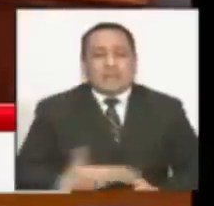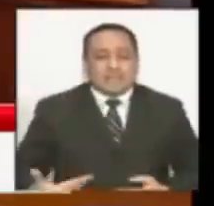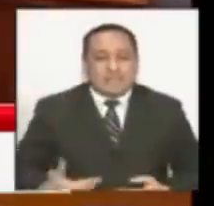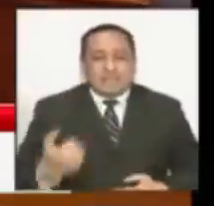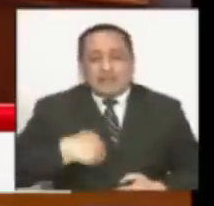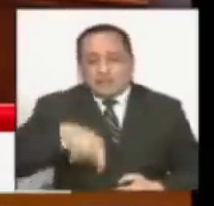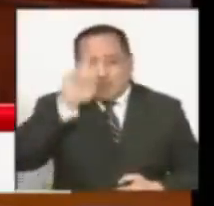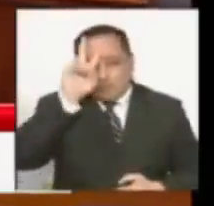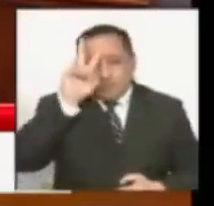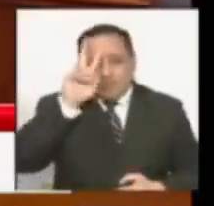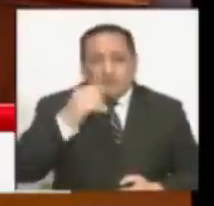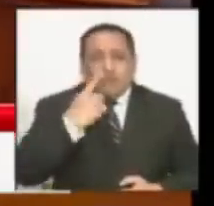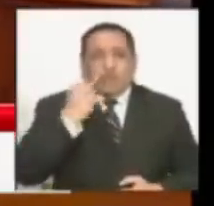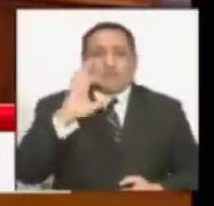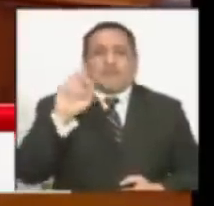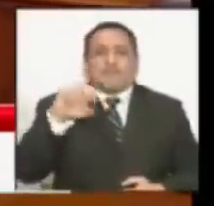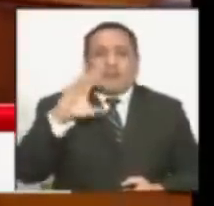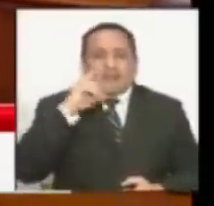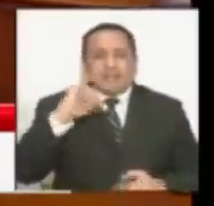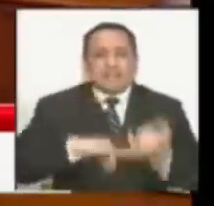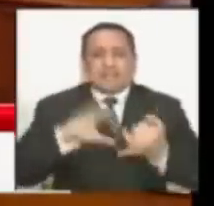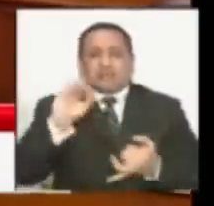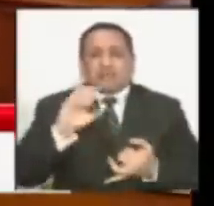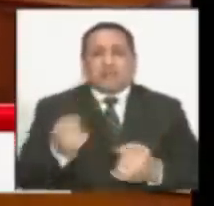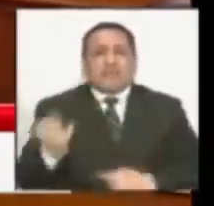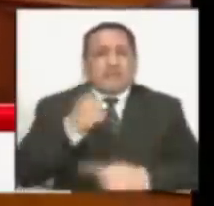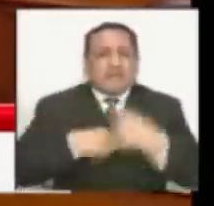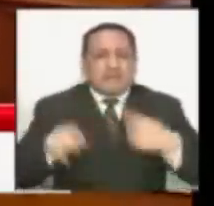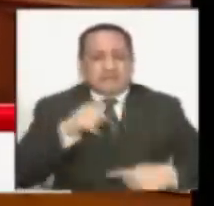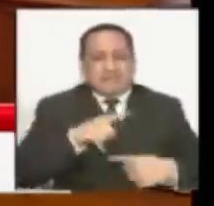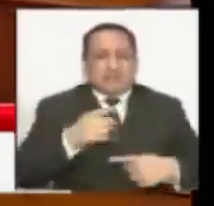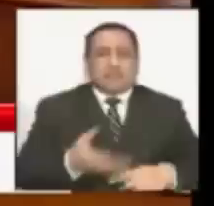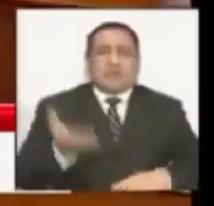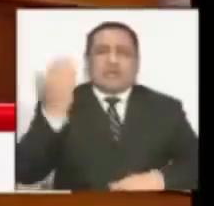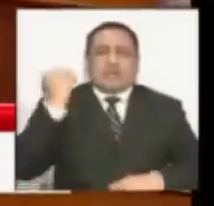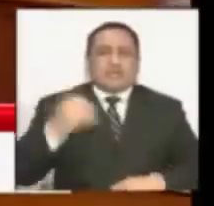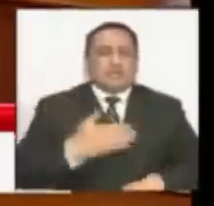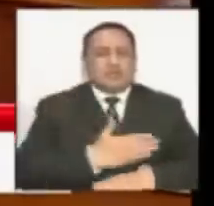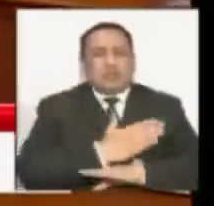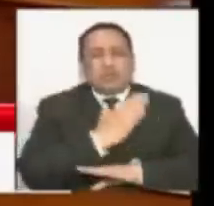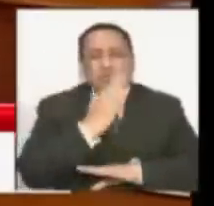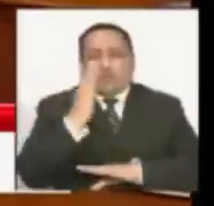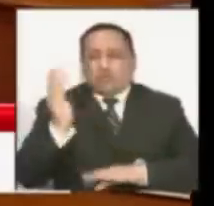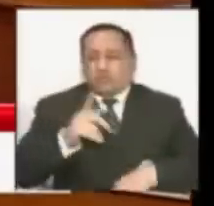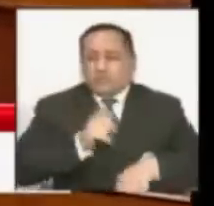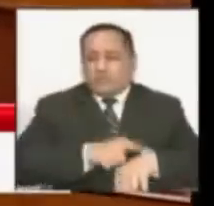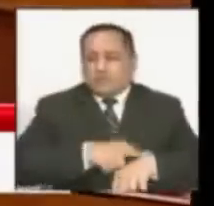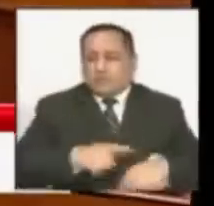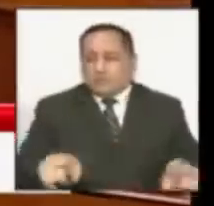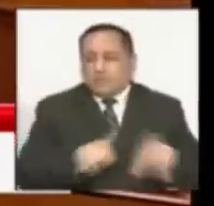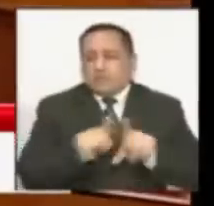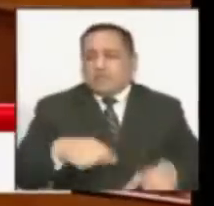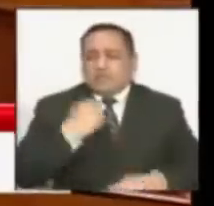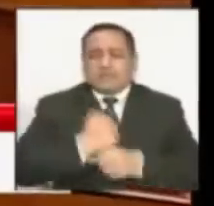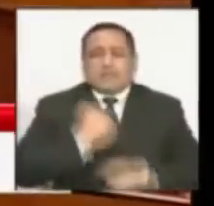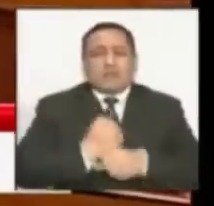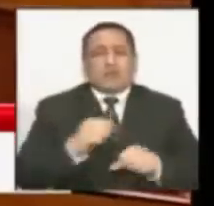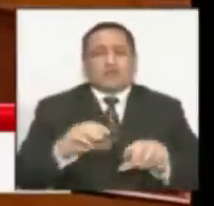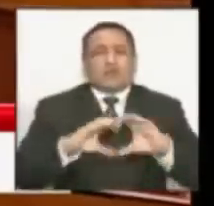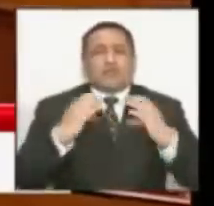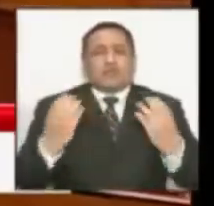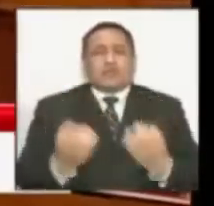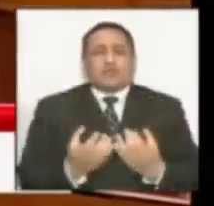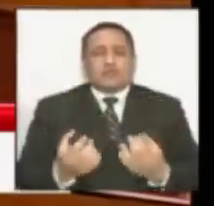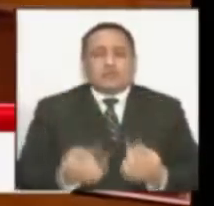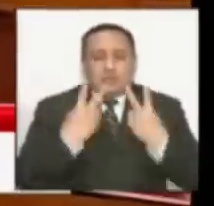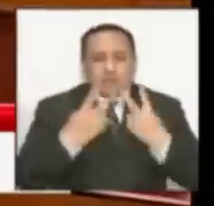la República. Como mencionaba, cuando terminó el discurso, la congresista Mirta Vázquez, de manera amable, le